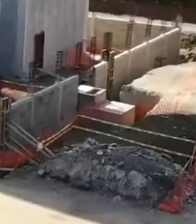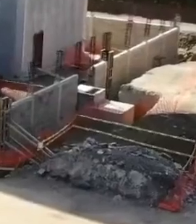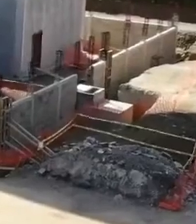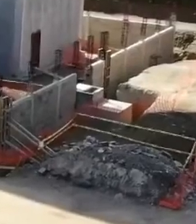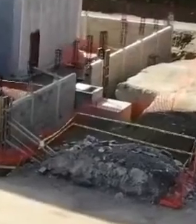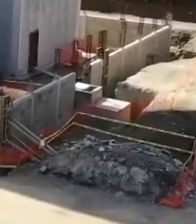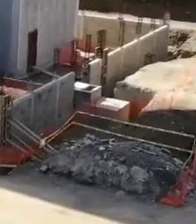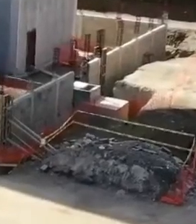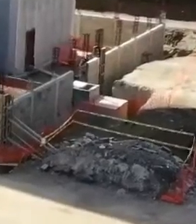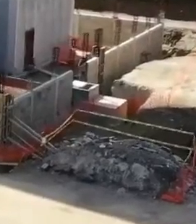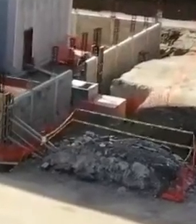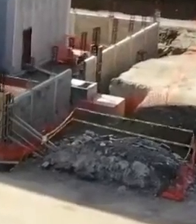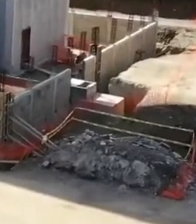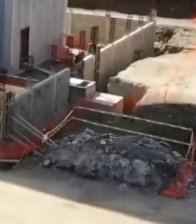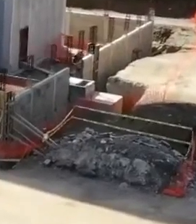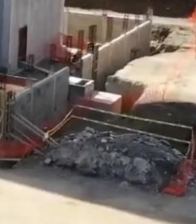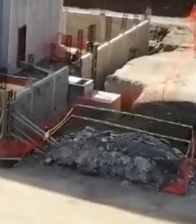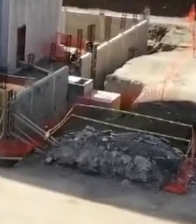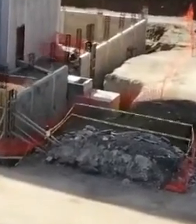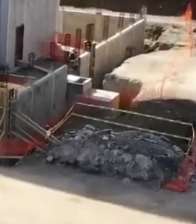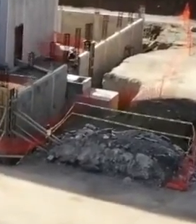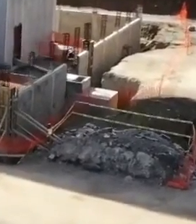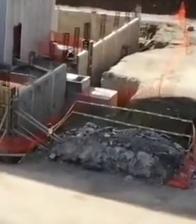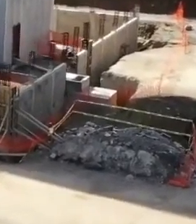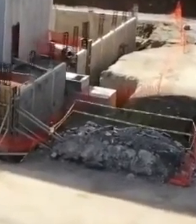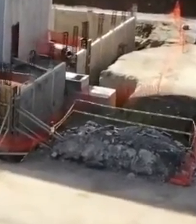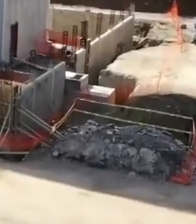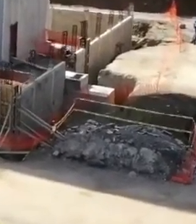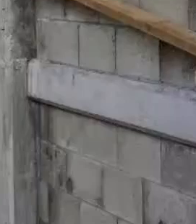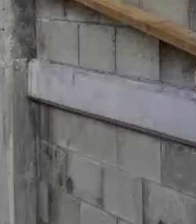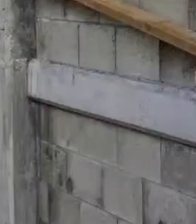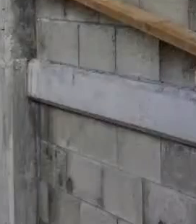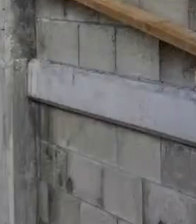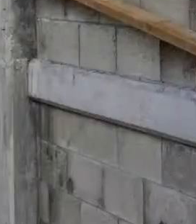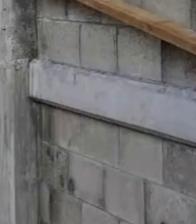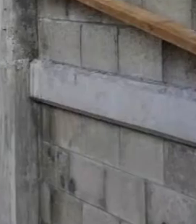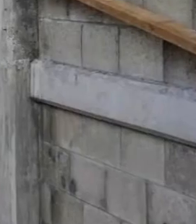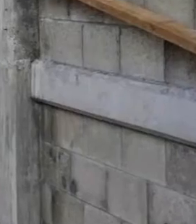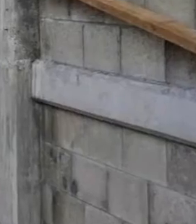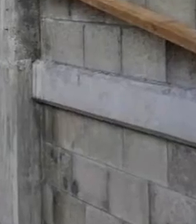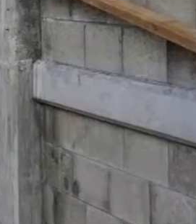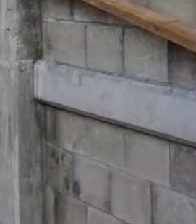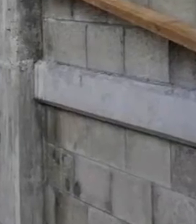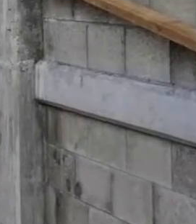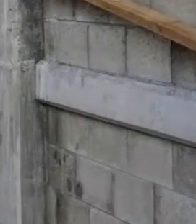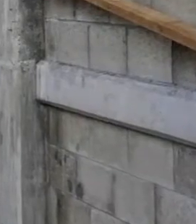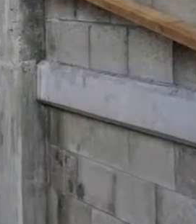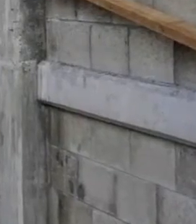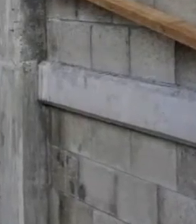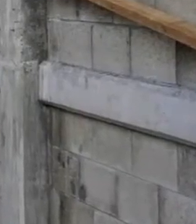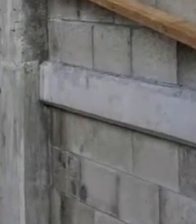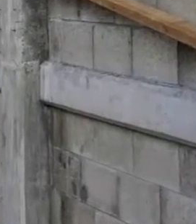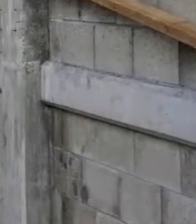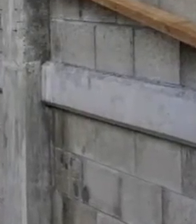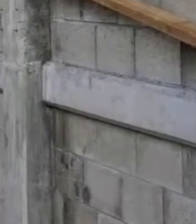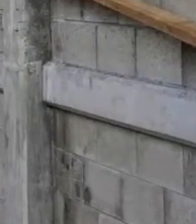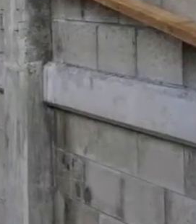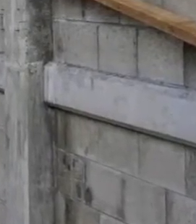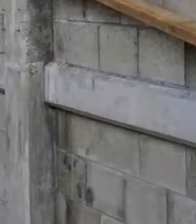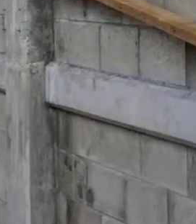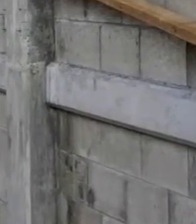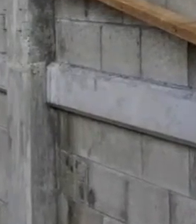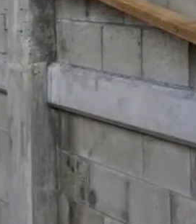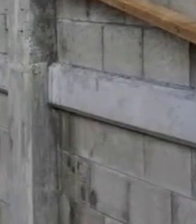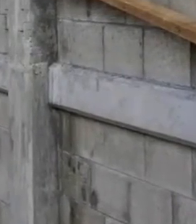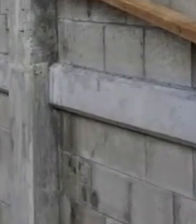Se continúa con la construcción de los muros perimetrales bajo el viaducto 4. Dentro de los cuartos técnicos, se instalarán equipos de operación